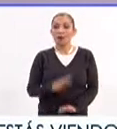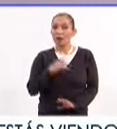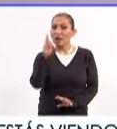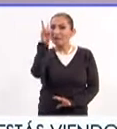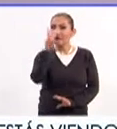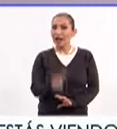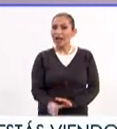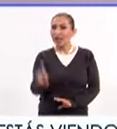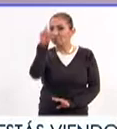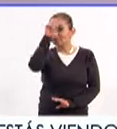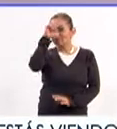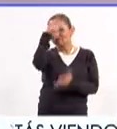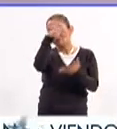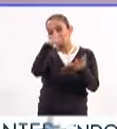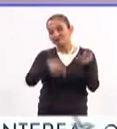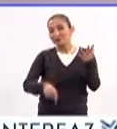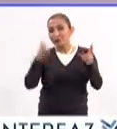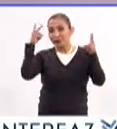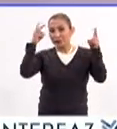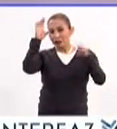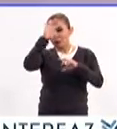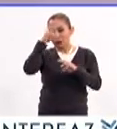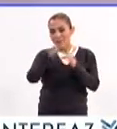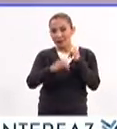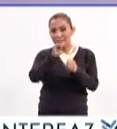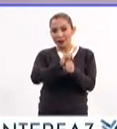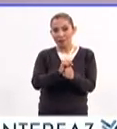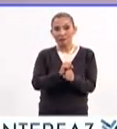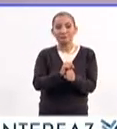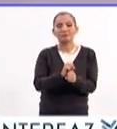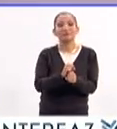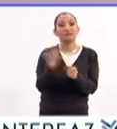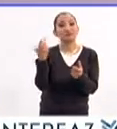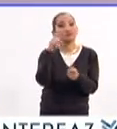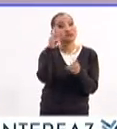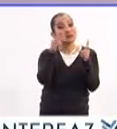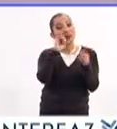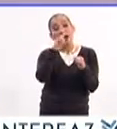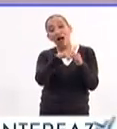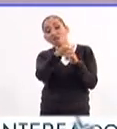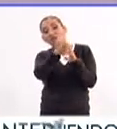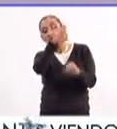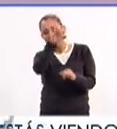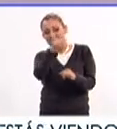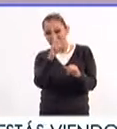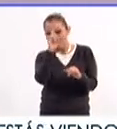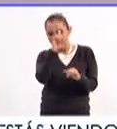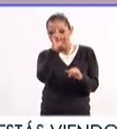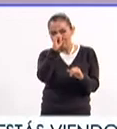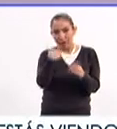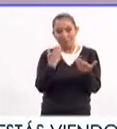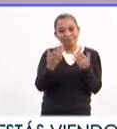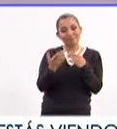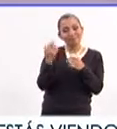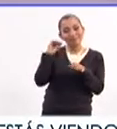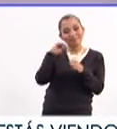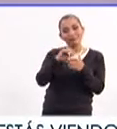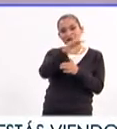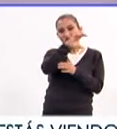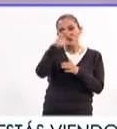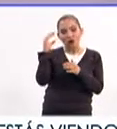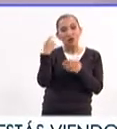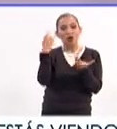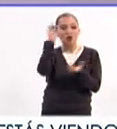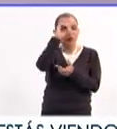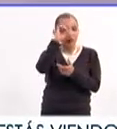bueno, como cada viernes les tenemos recomendaciones culturales para este fin de semana y si visitan alguno de los espacios, no dejen de subir sus